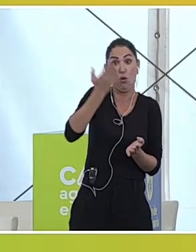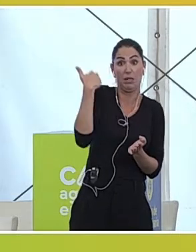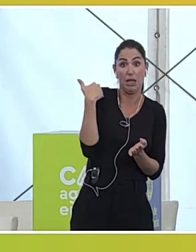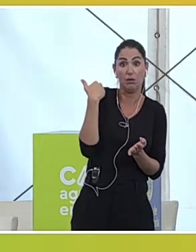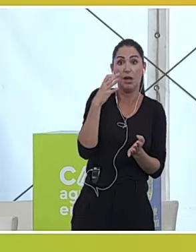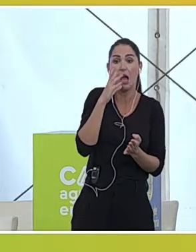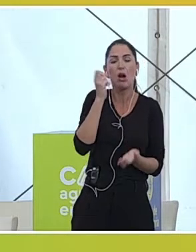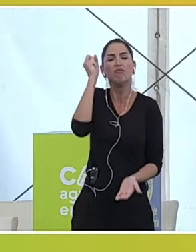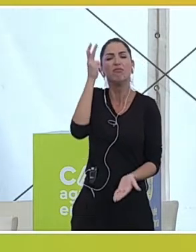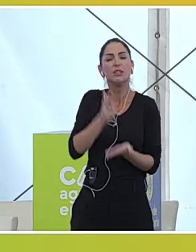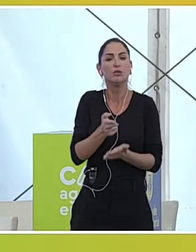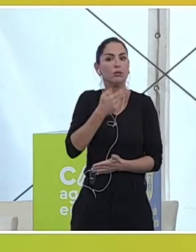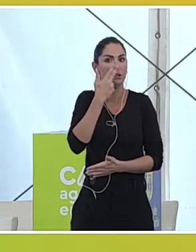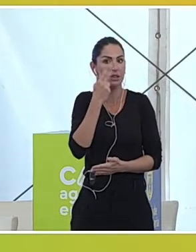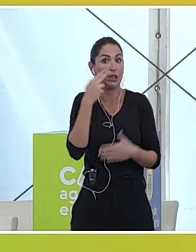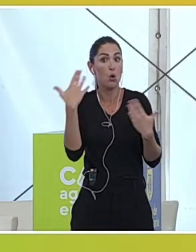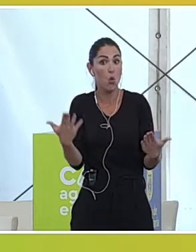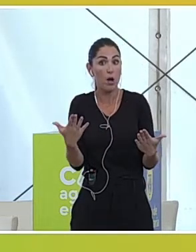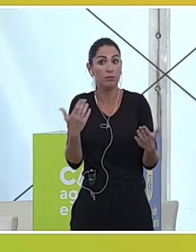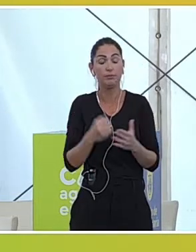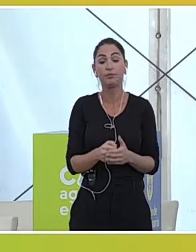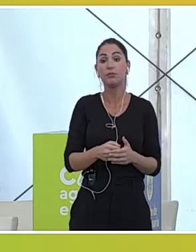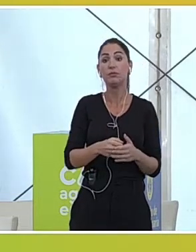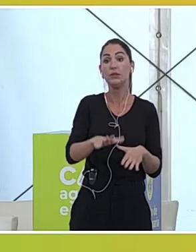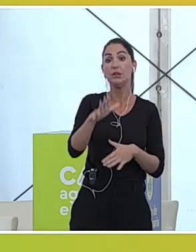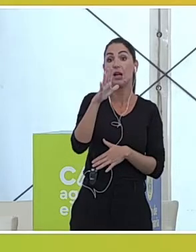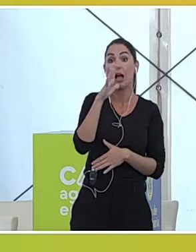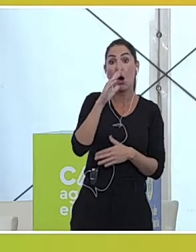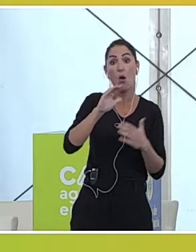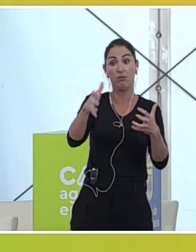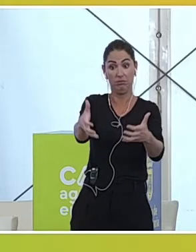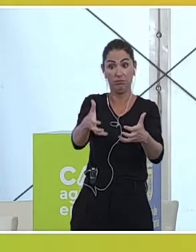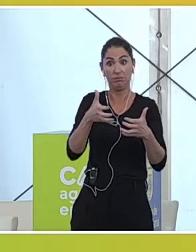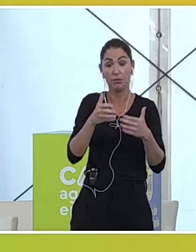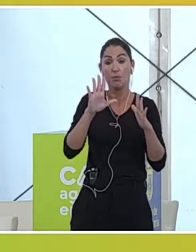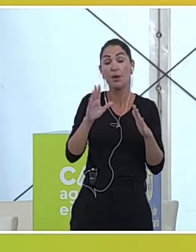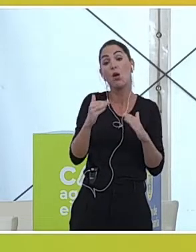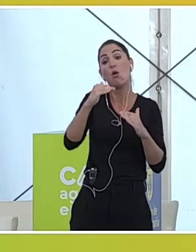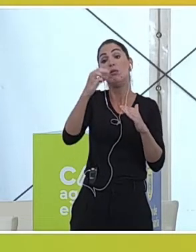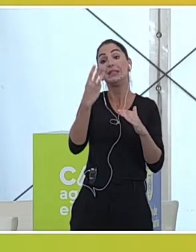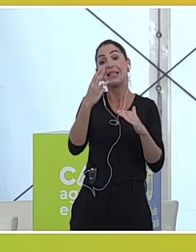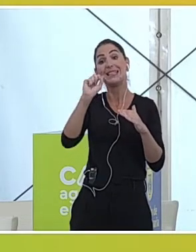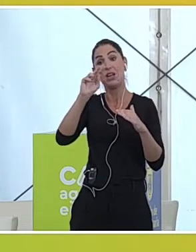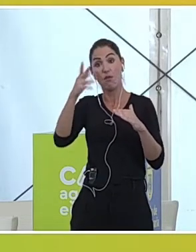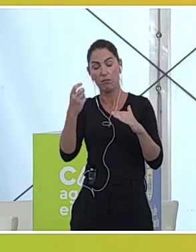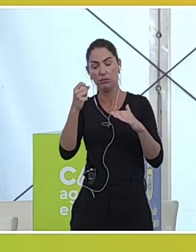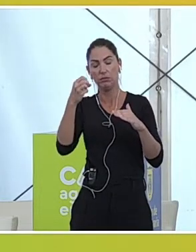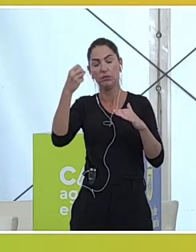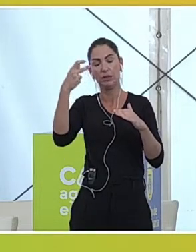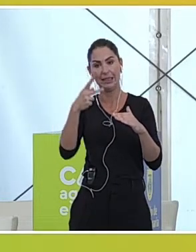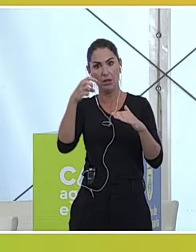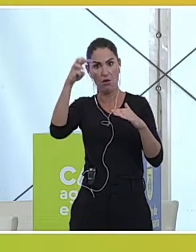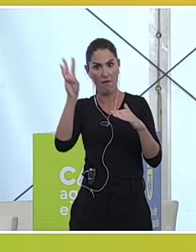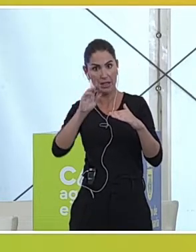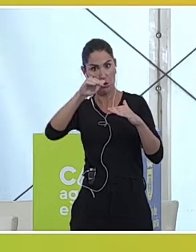reto interesante que es agua por debajo de los 3 kilovatios, ¿vale? Bueno, en este objetivo